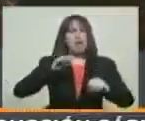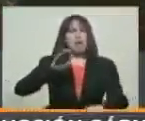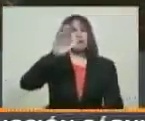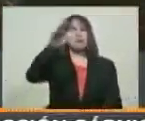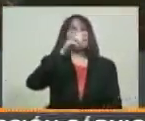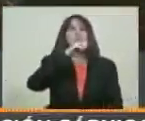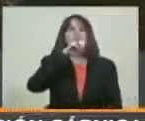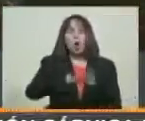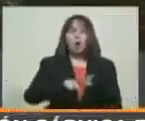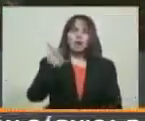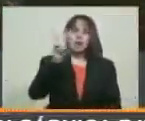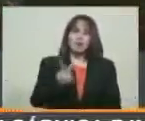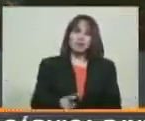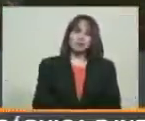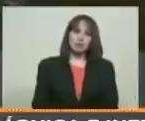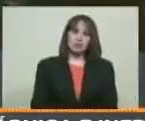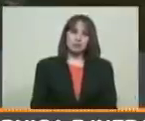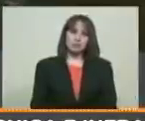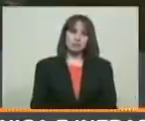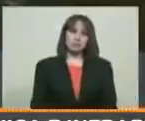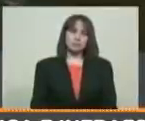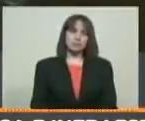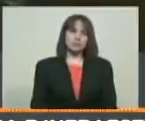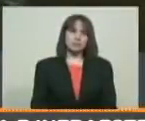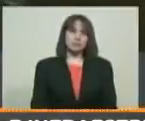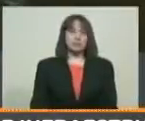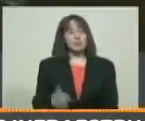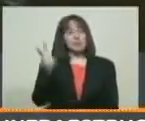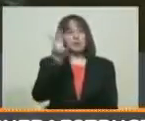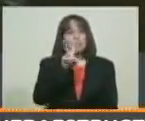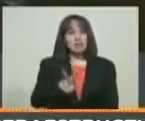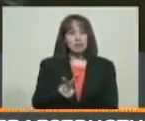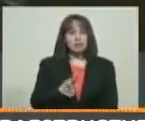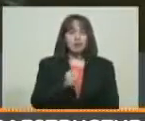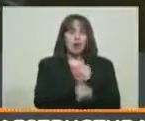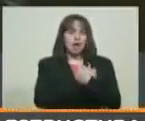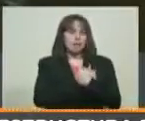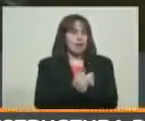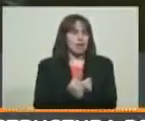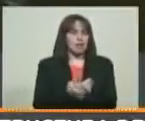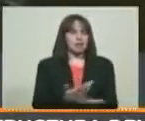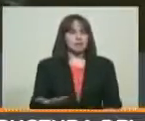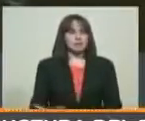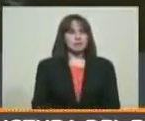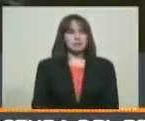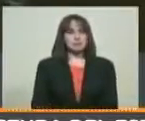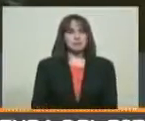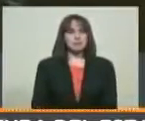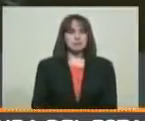esta Venezuela. De esta Venezuela amada.